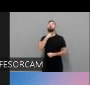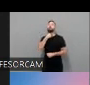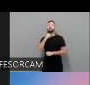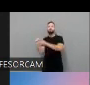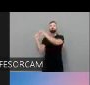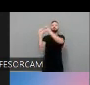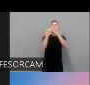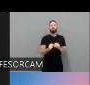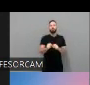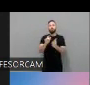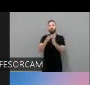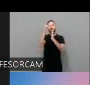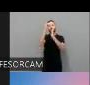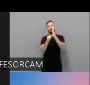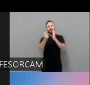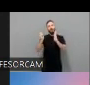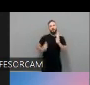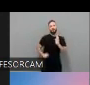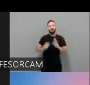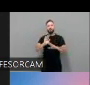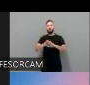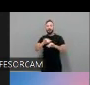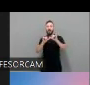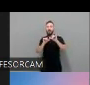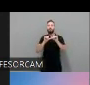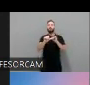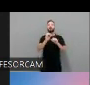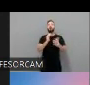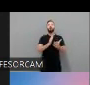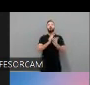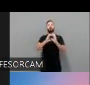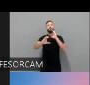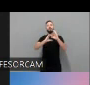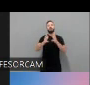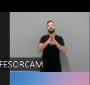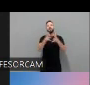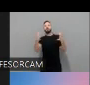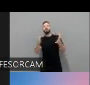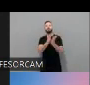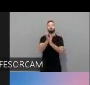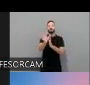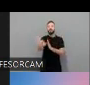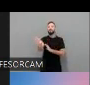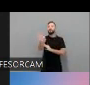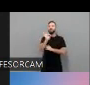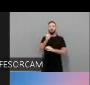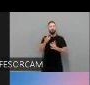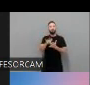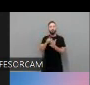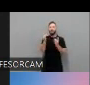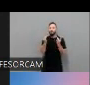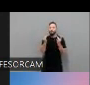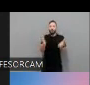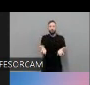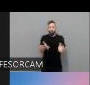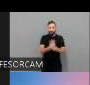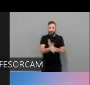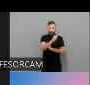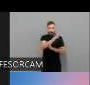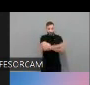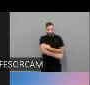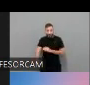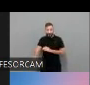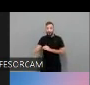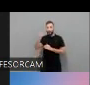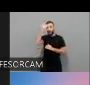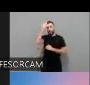criterio profesional respecto a cuándo empezar a introducir una comunicación aumentativa y alternativa es contundente. Cuanto antes, desde el momento en que la población infantil con